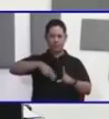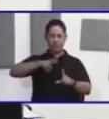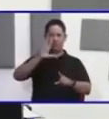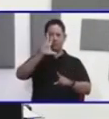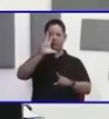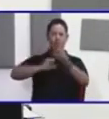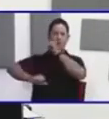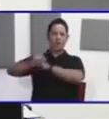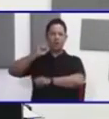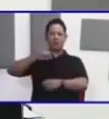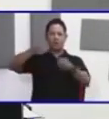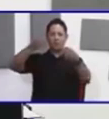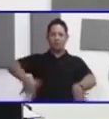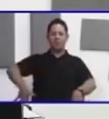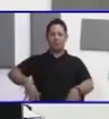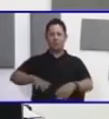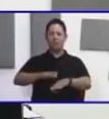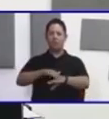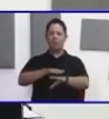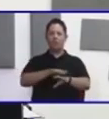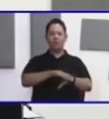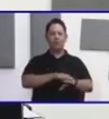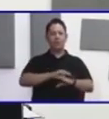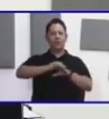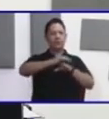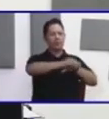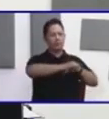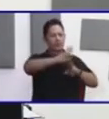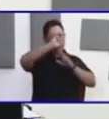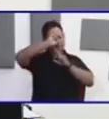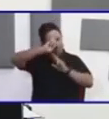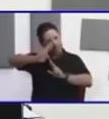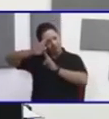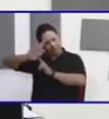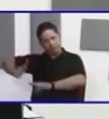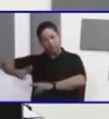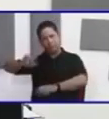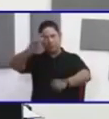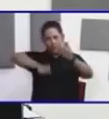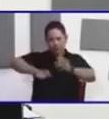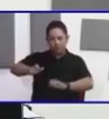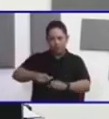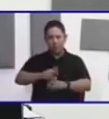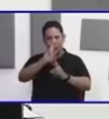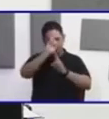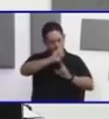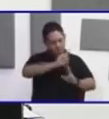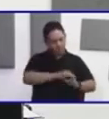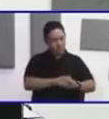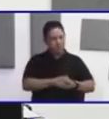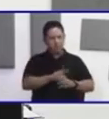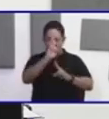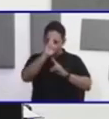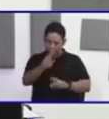2, 3, 4 y hasta 5 años atrás. Entonces queremos hacer una invitación con todo el respeto para que estas personas, primero,